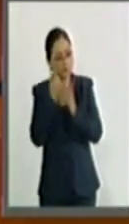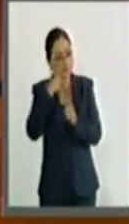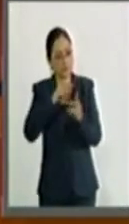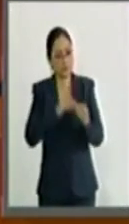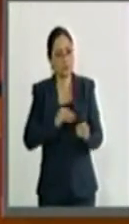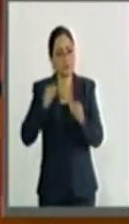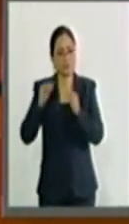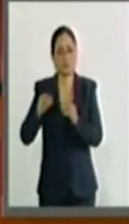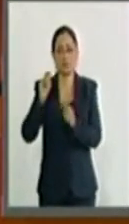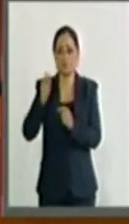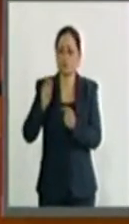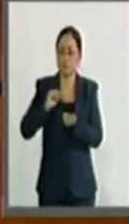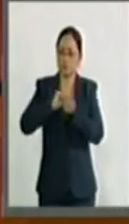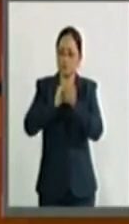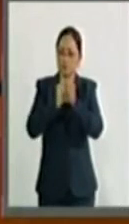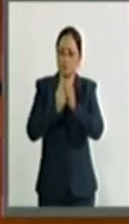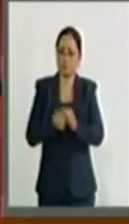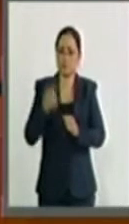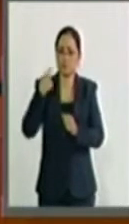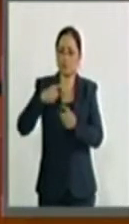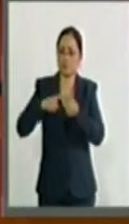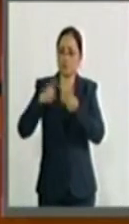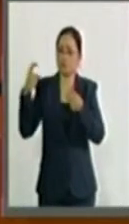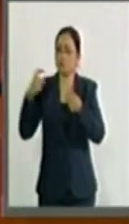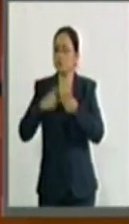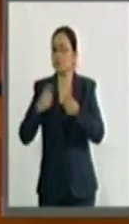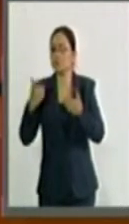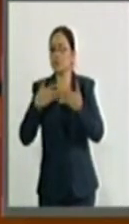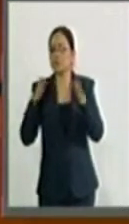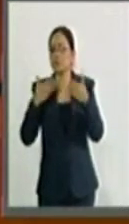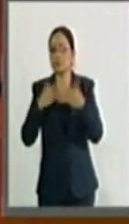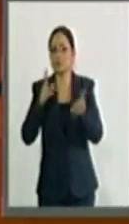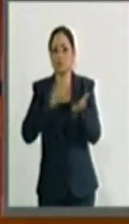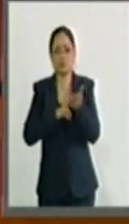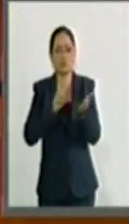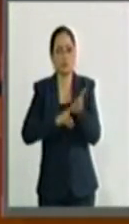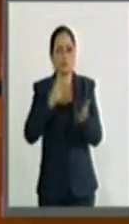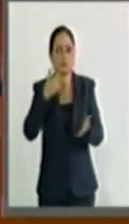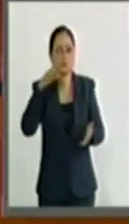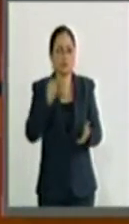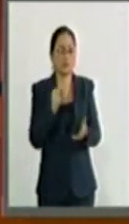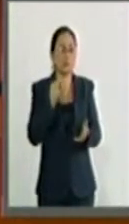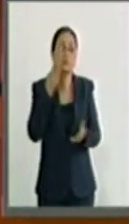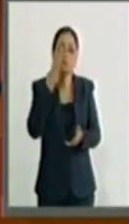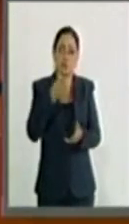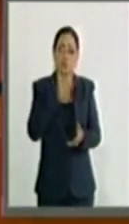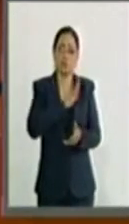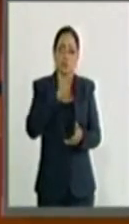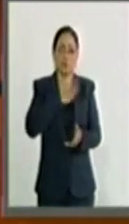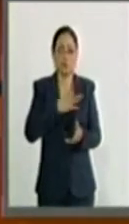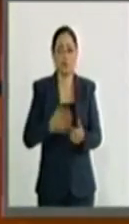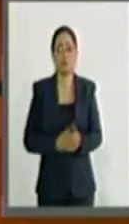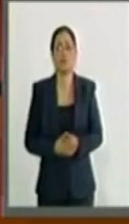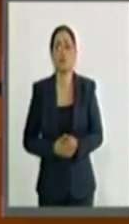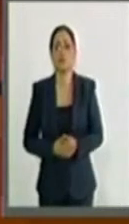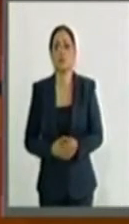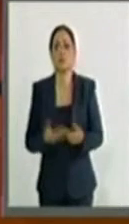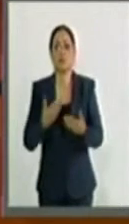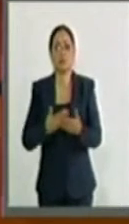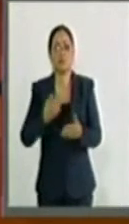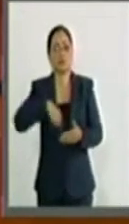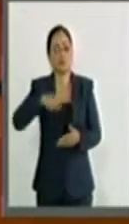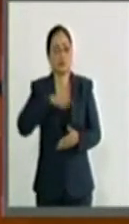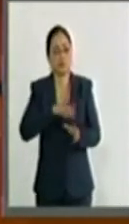transitar hacia la liberación total de los precios de gasolina. No podemos dejar